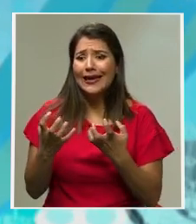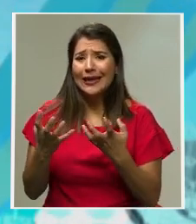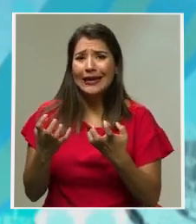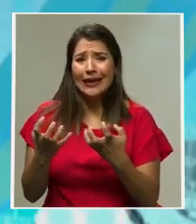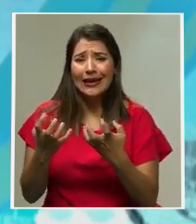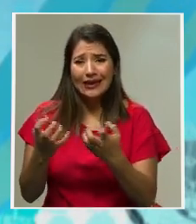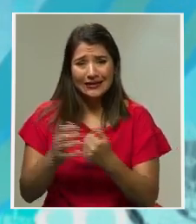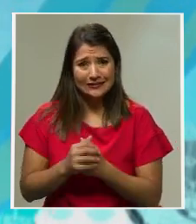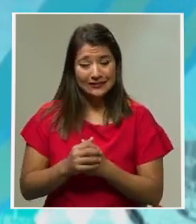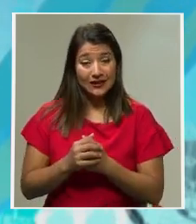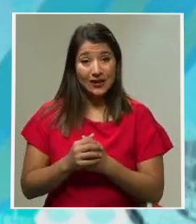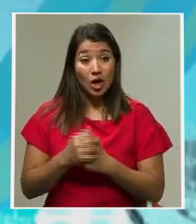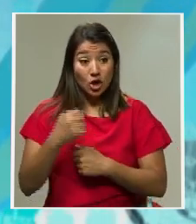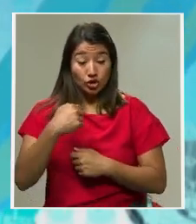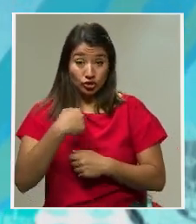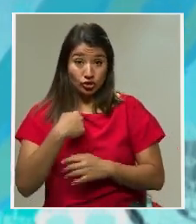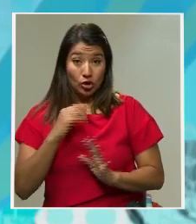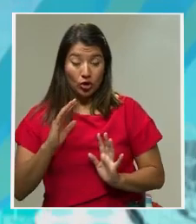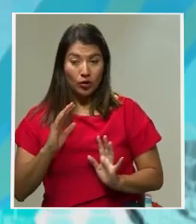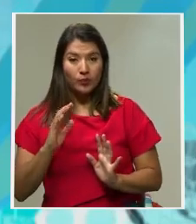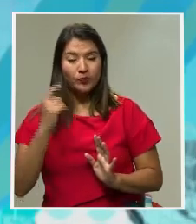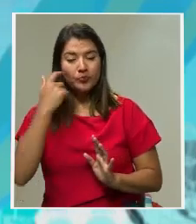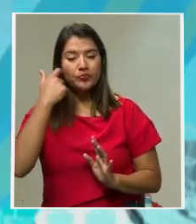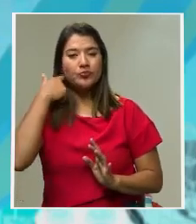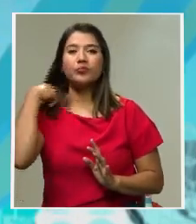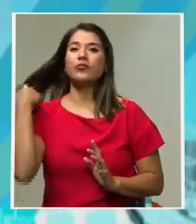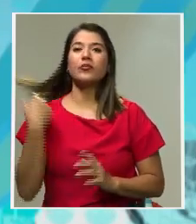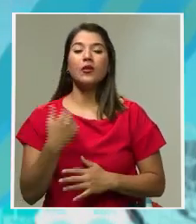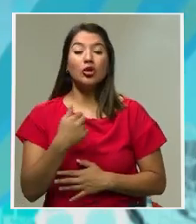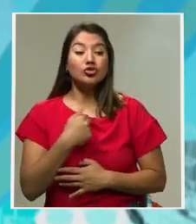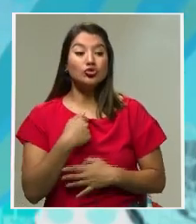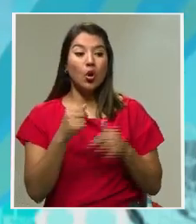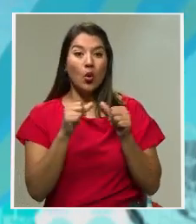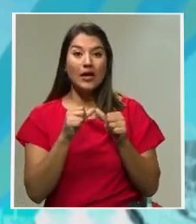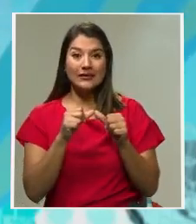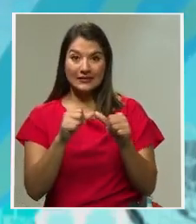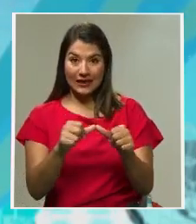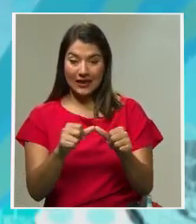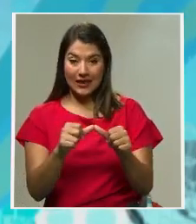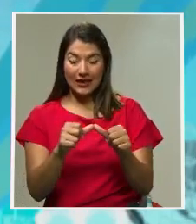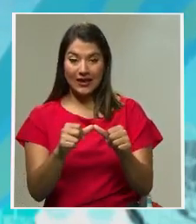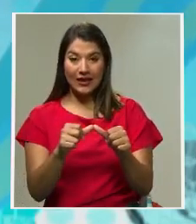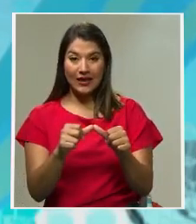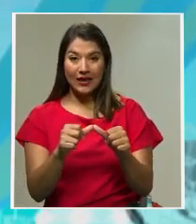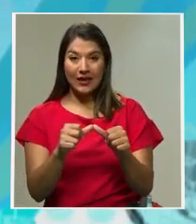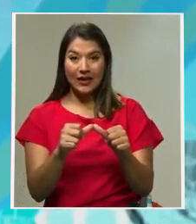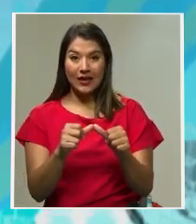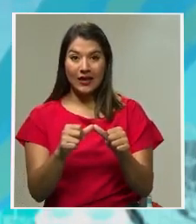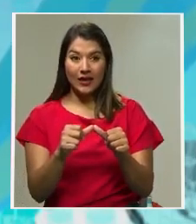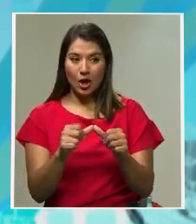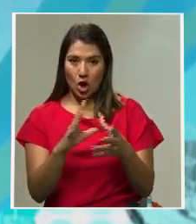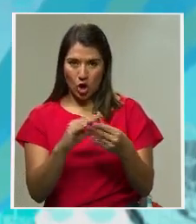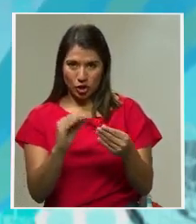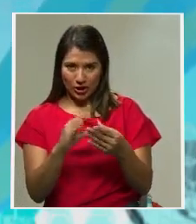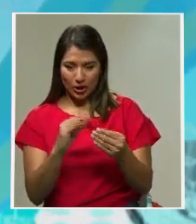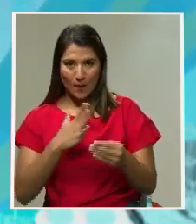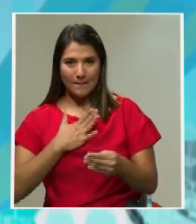La gente, yo voy a seguir en este tono de confesión y voy a decir que estoy